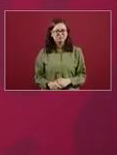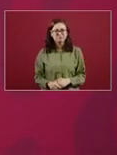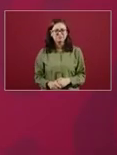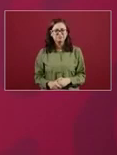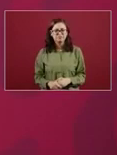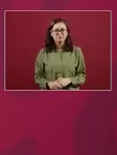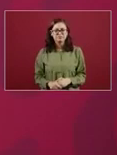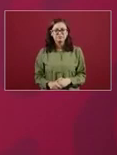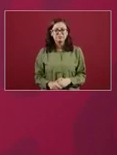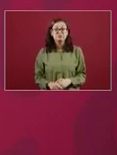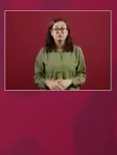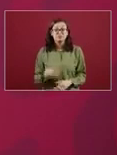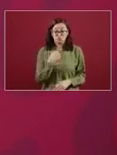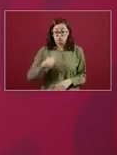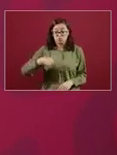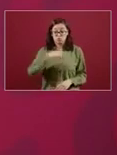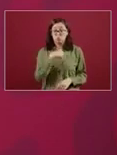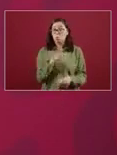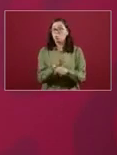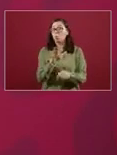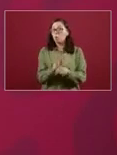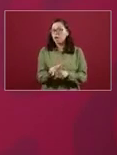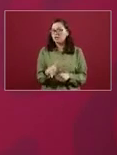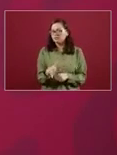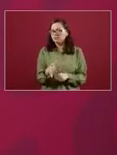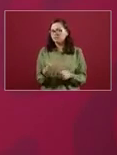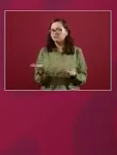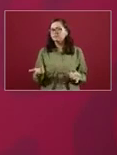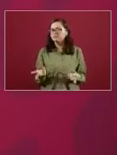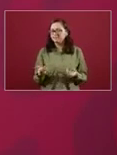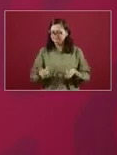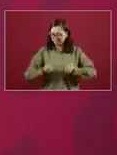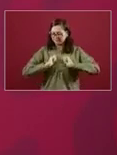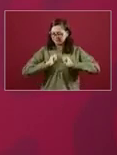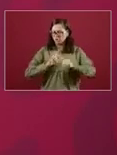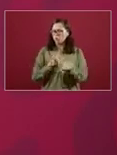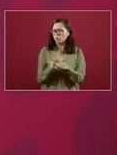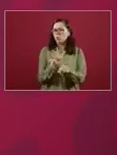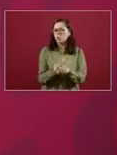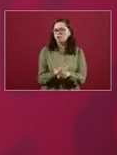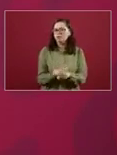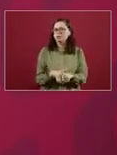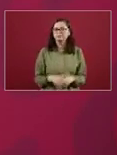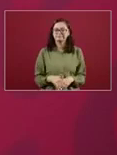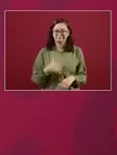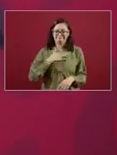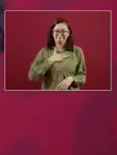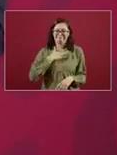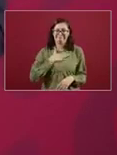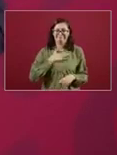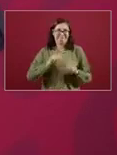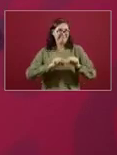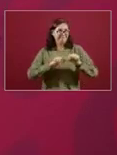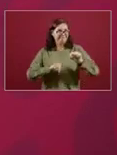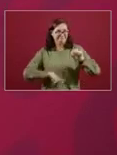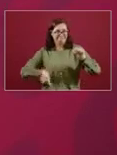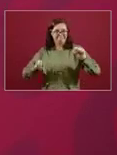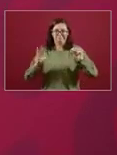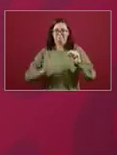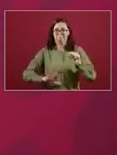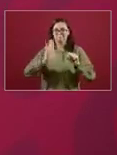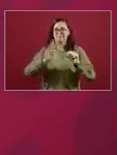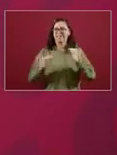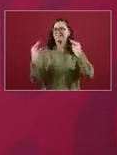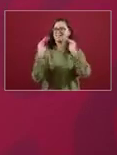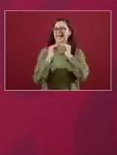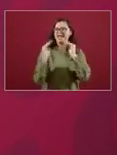Y nosotros lo que tenemos que procurar es limpiar nuestra casa. Siempre he dicho que